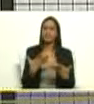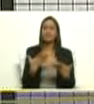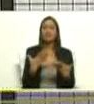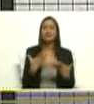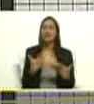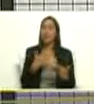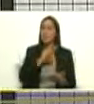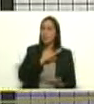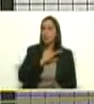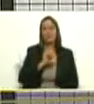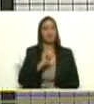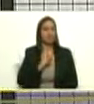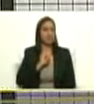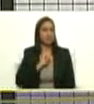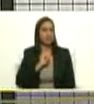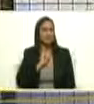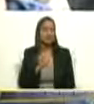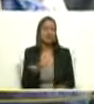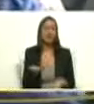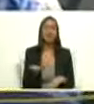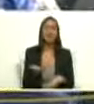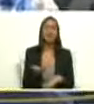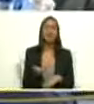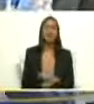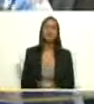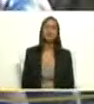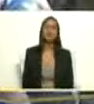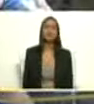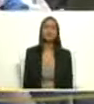lo nuestro de lo nuestro